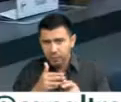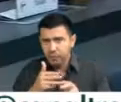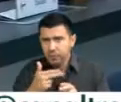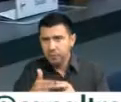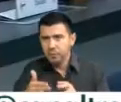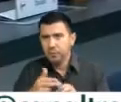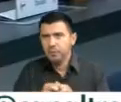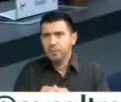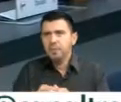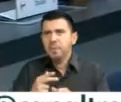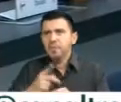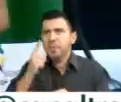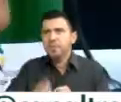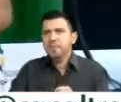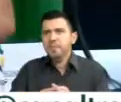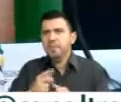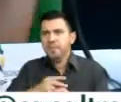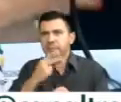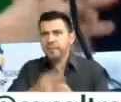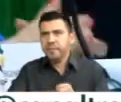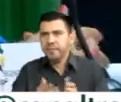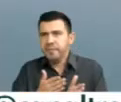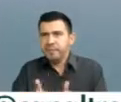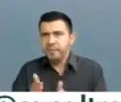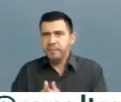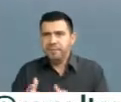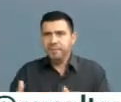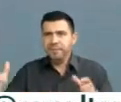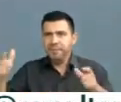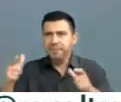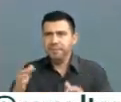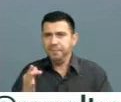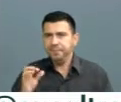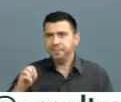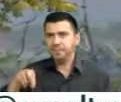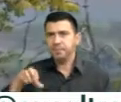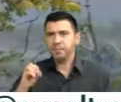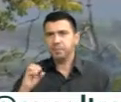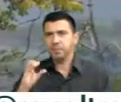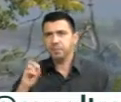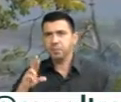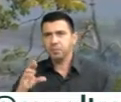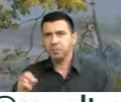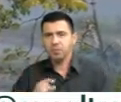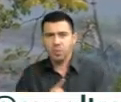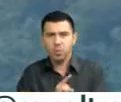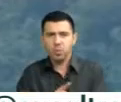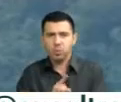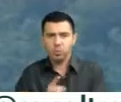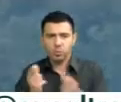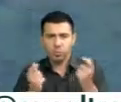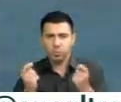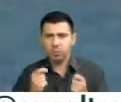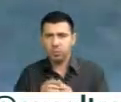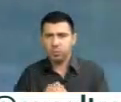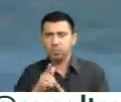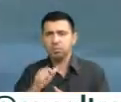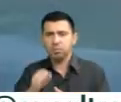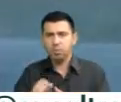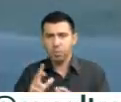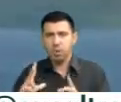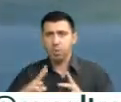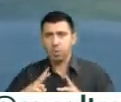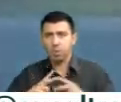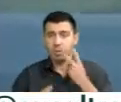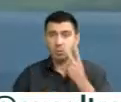proyecto de ordenanza para adoptar el plan de ordenamiento del embalse topo coro y así dar paso a usos alternativos que potencialicen el turismo